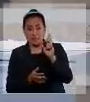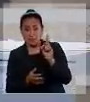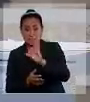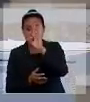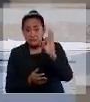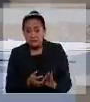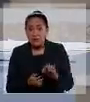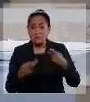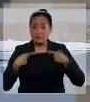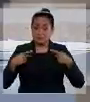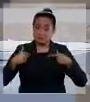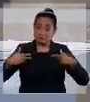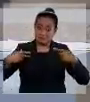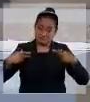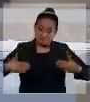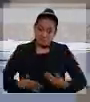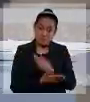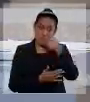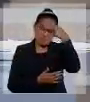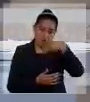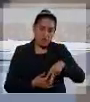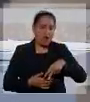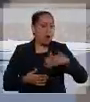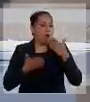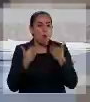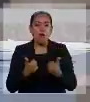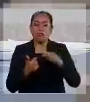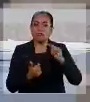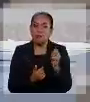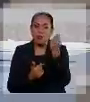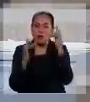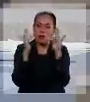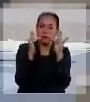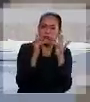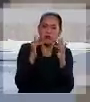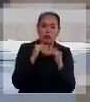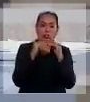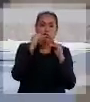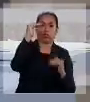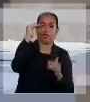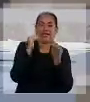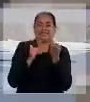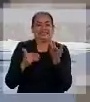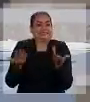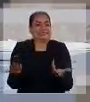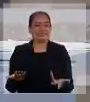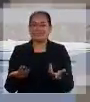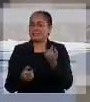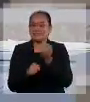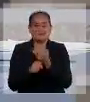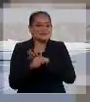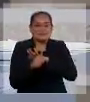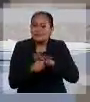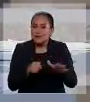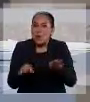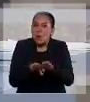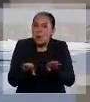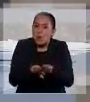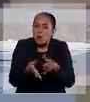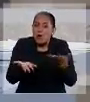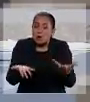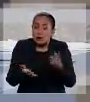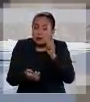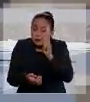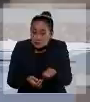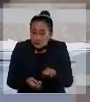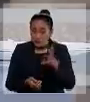que aún no tiene acceso a estas tecnologías. La desigualdad del siglo XXI, en buena medida, va a ser la desigualdad